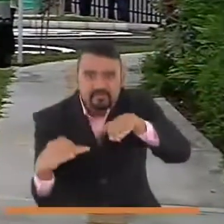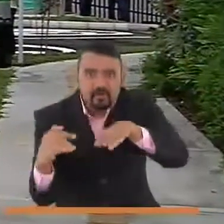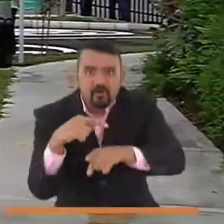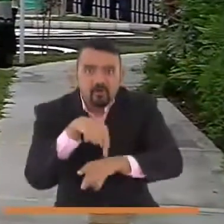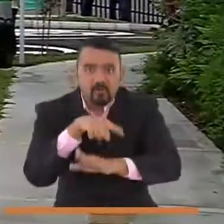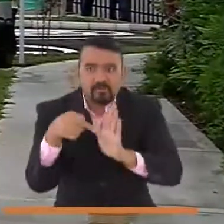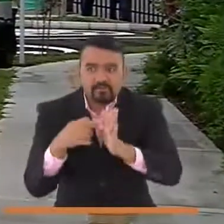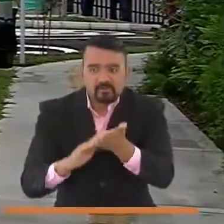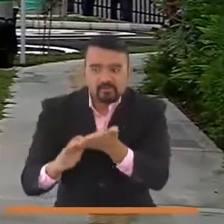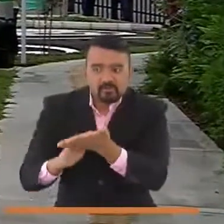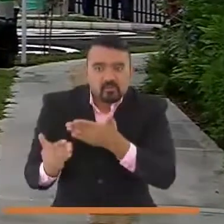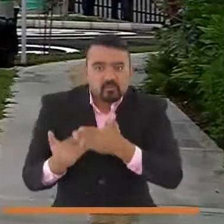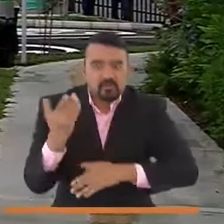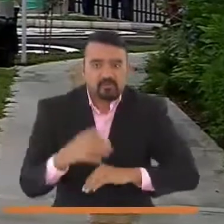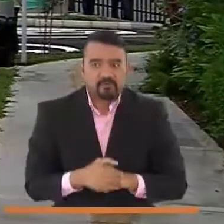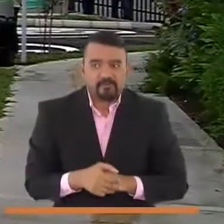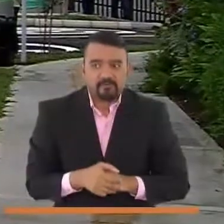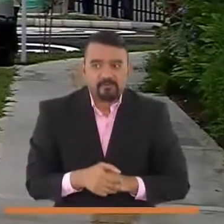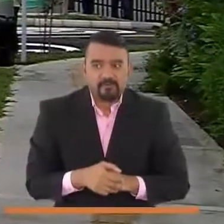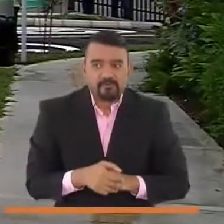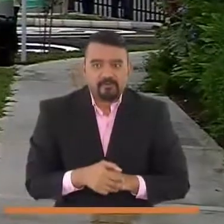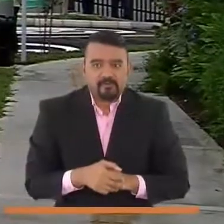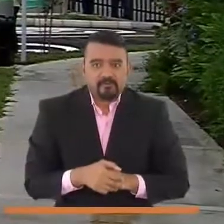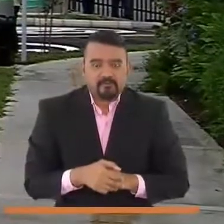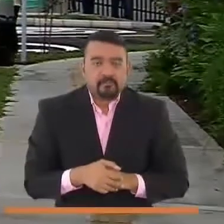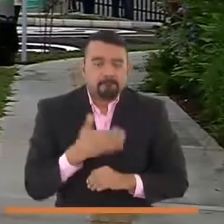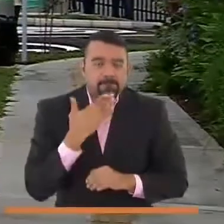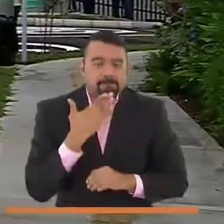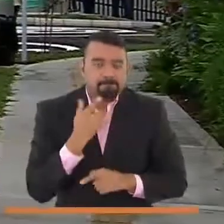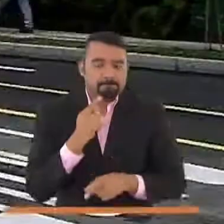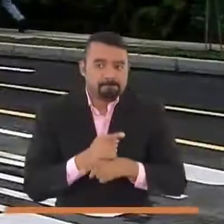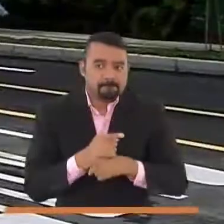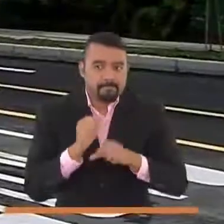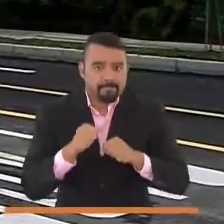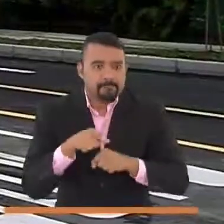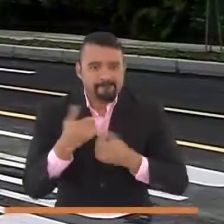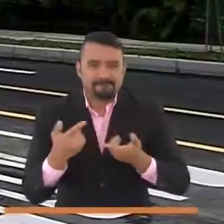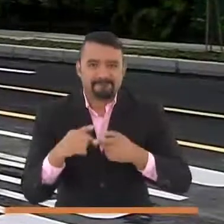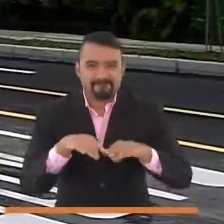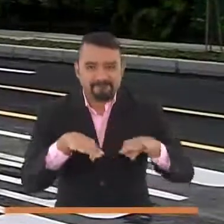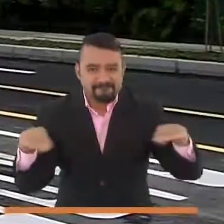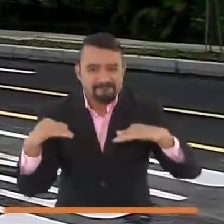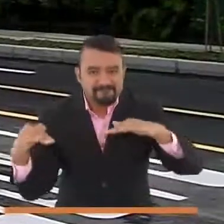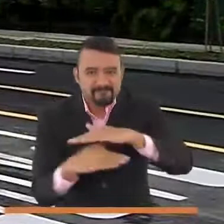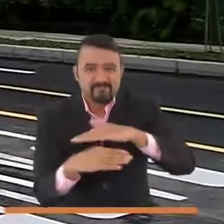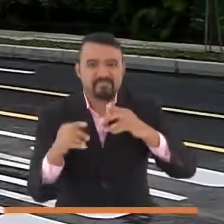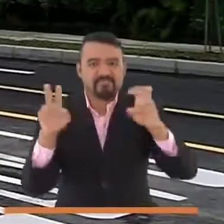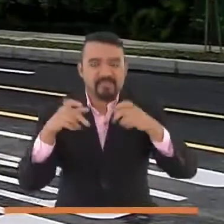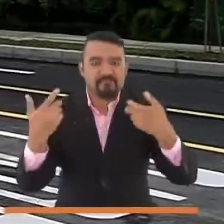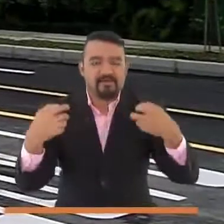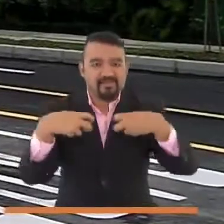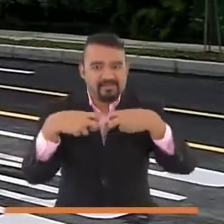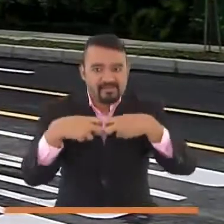y que atacan la inversión y la obra desde diferentes frentes, que son redes de alcantarillado, temas de iluminación LED, temas